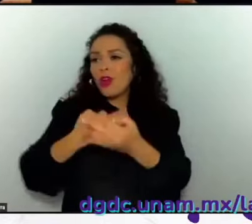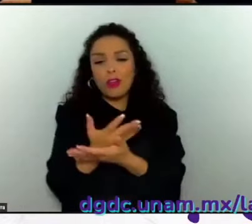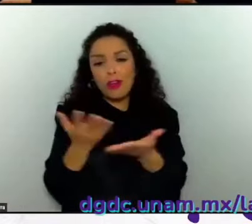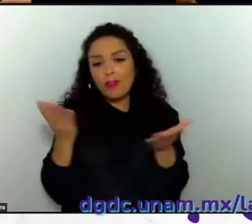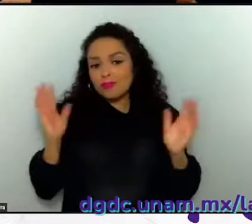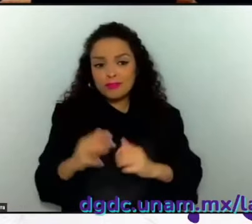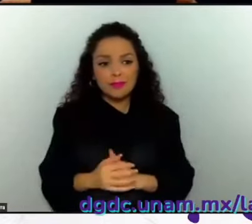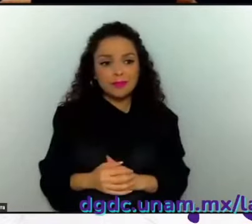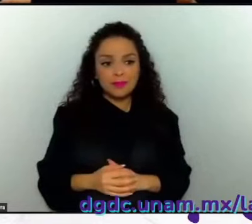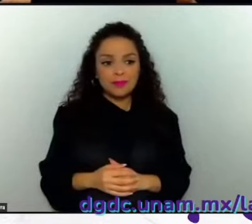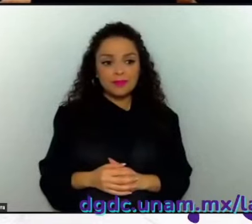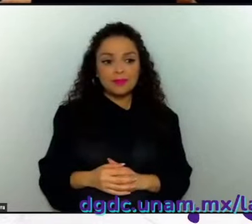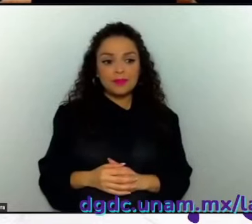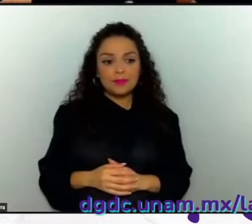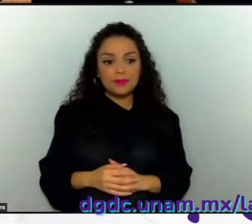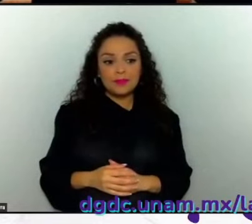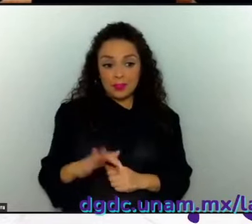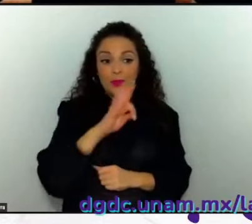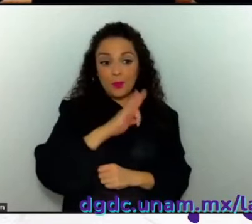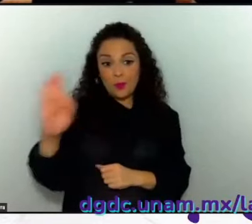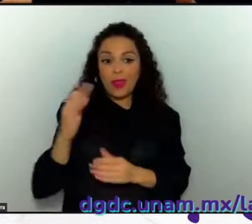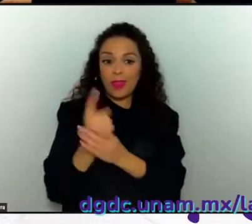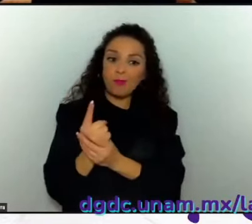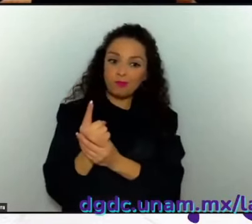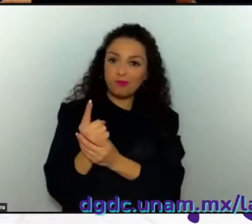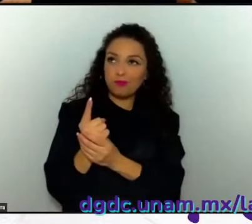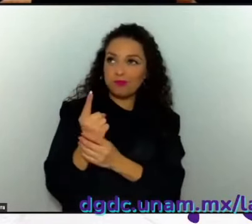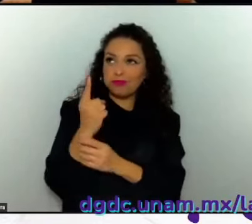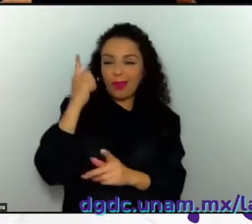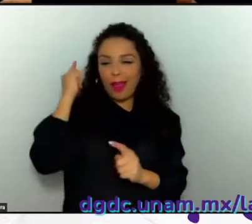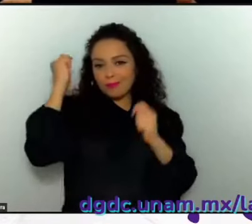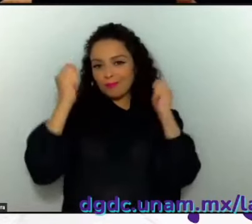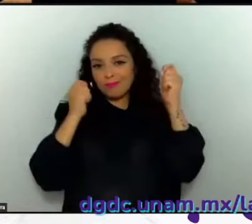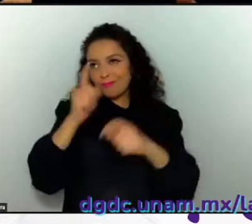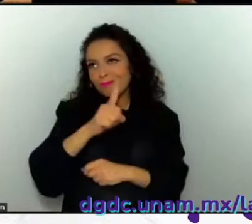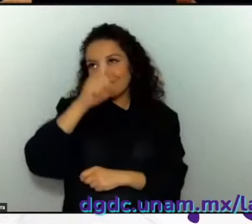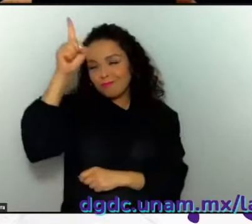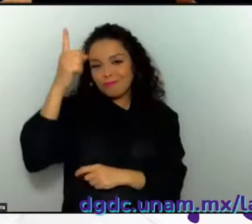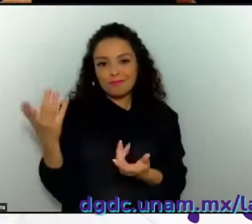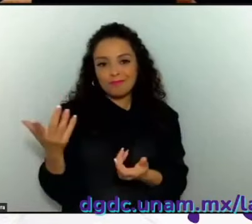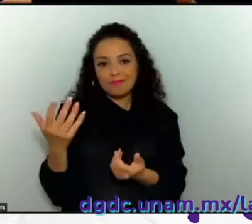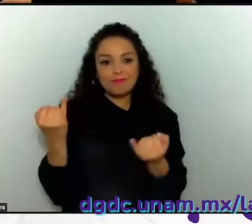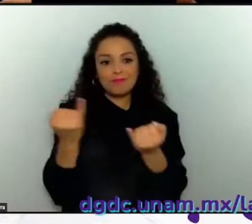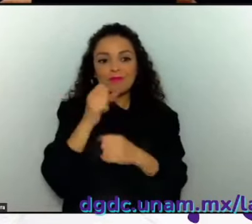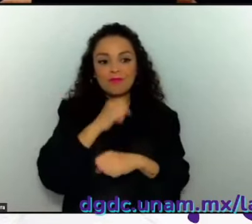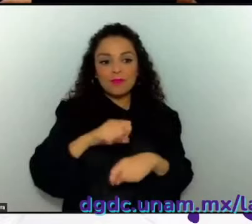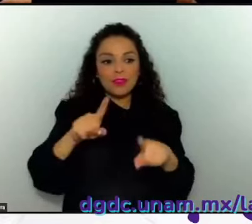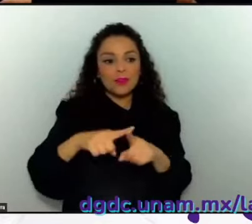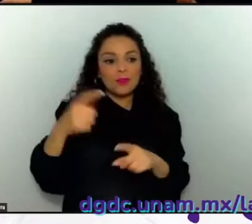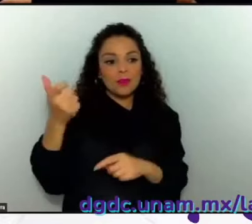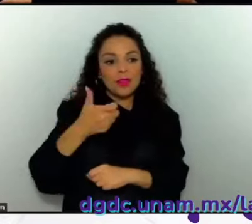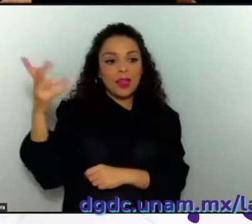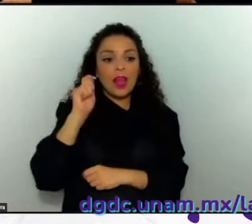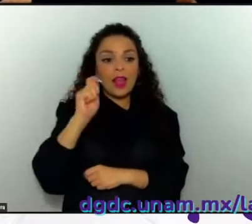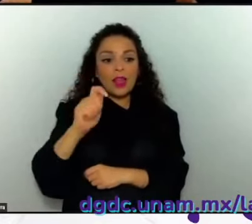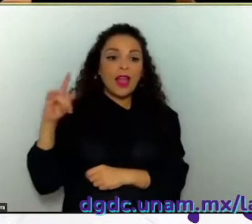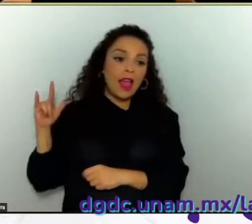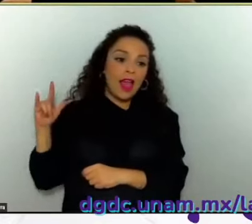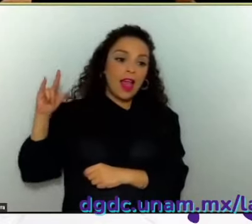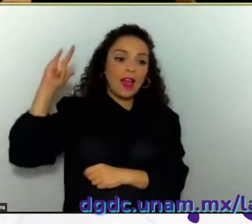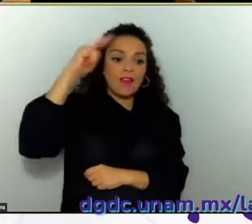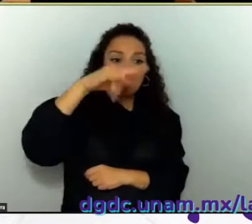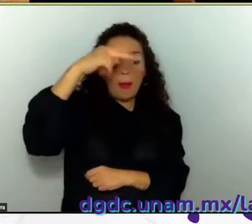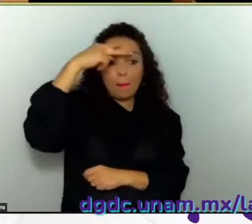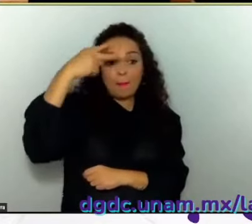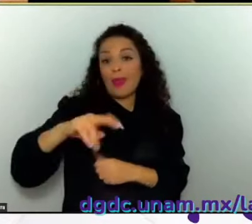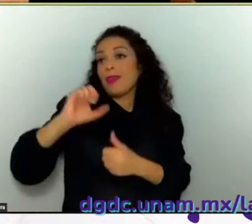pues, ir en un cohete a hacer turismo espacial un par de días será igual de caro que lo que nos cuesta hoy un boleto de avión México, Tokio, Europa. yo qué